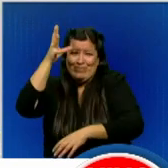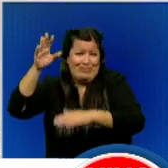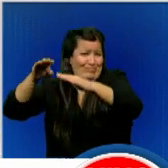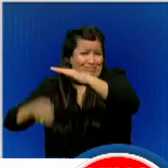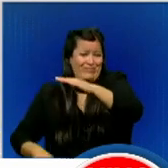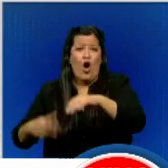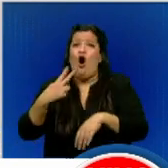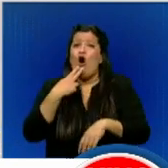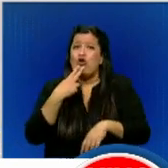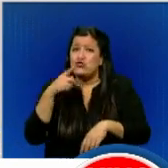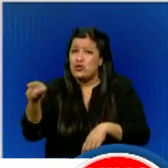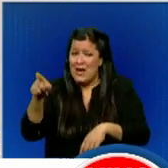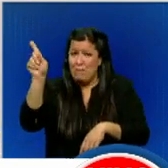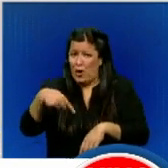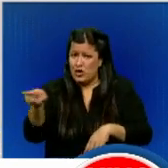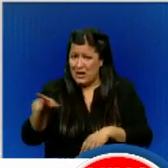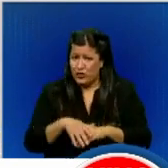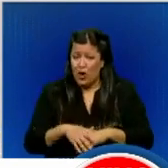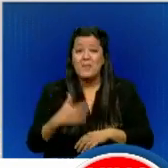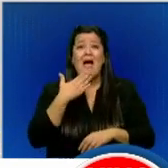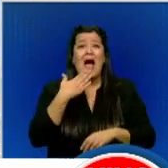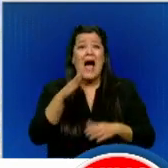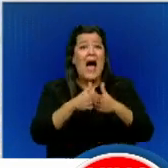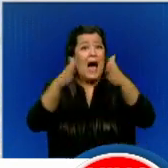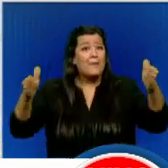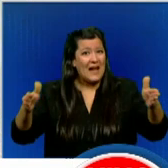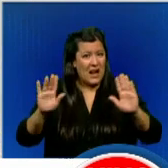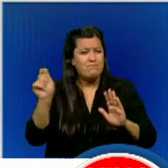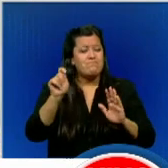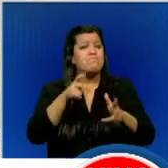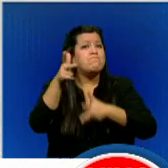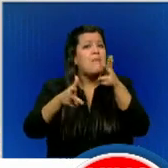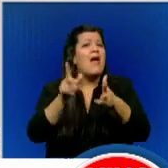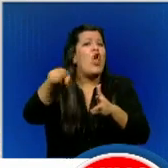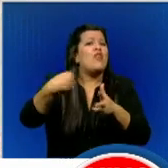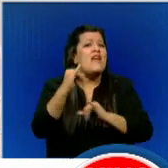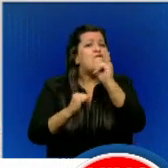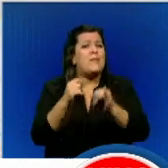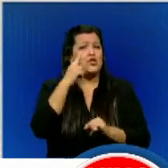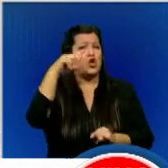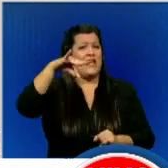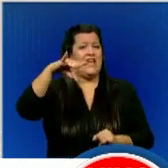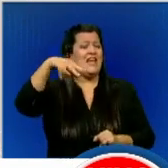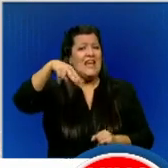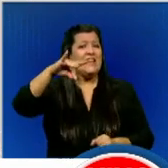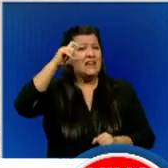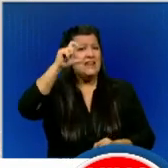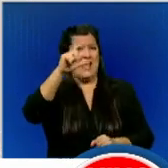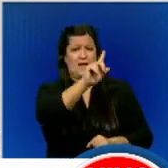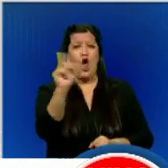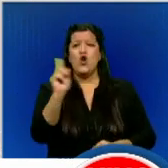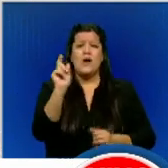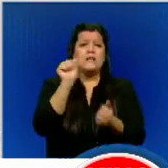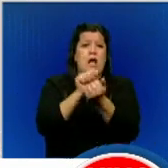básica abrir todos los datos los vasos en indec no son datos que no están